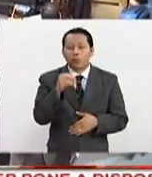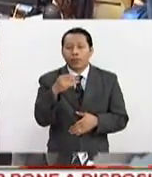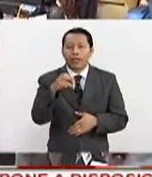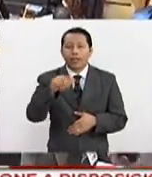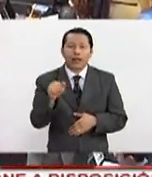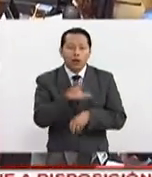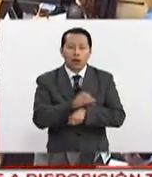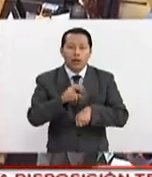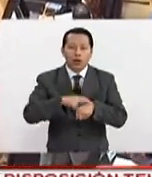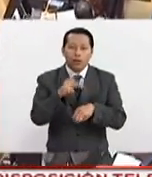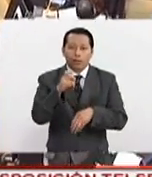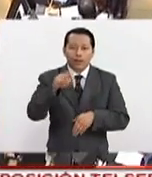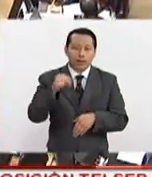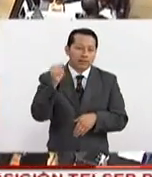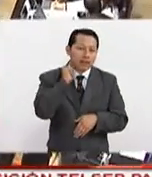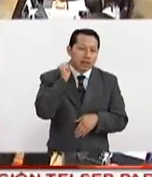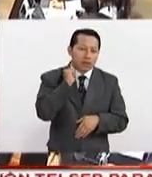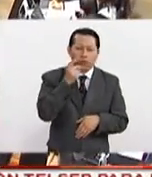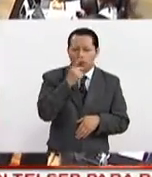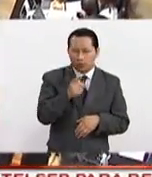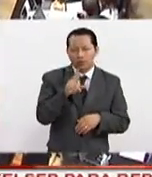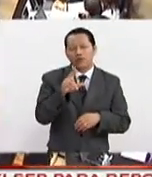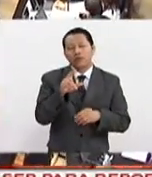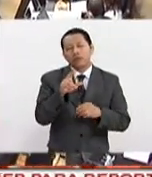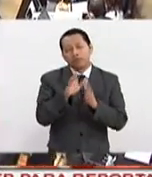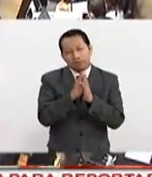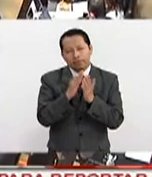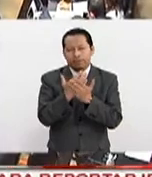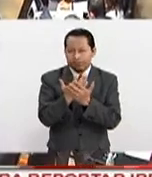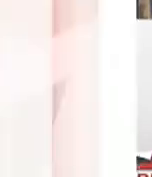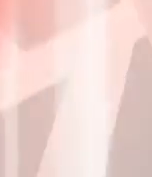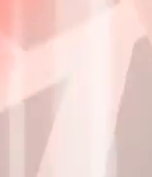en el Senado, pidió no caer en especulaciones.